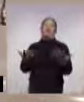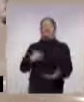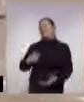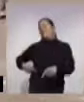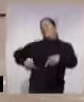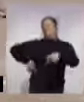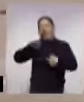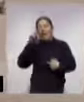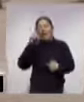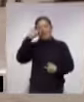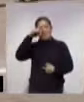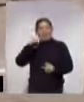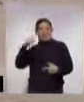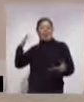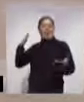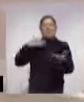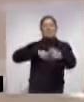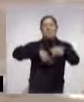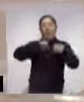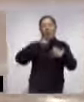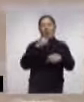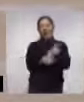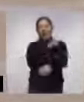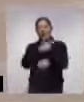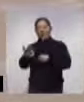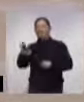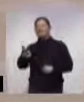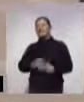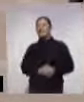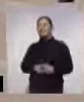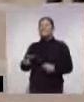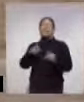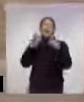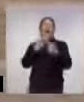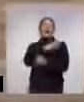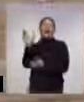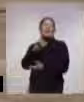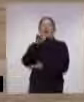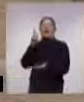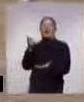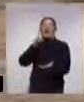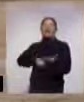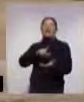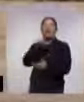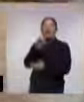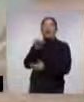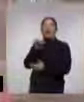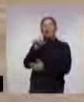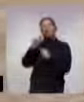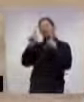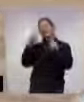portería. La edición 12 del torneo de la Liga Amigos se desarrolla en los campos de la Loma de Tlala Capital.